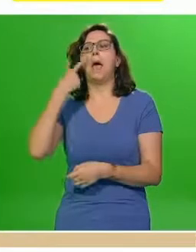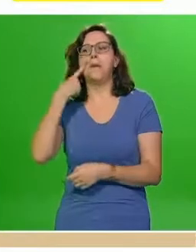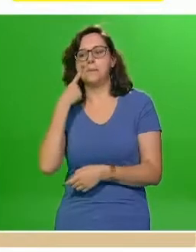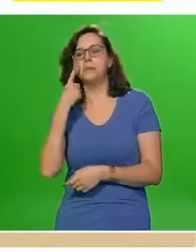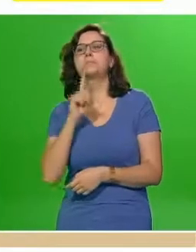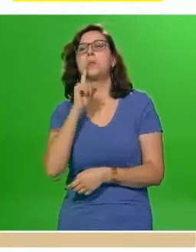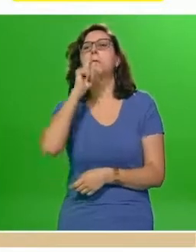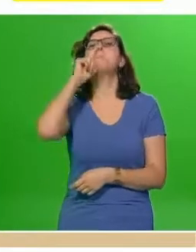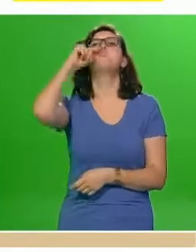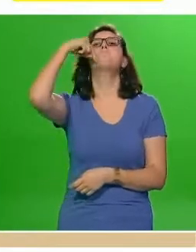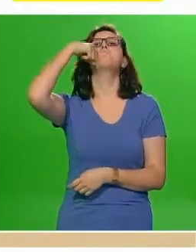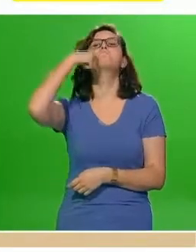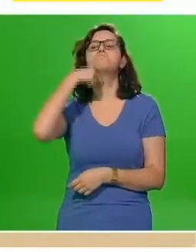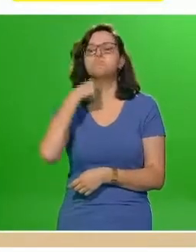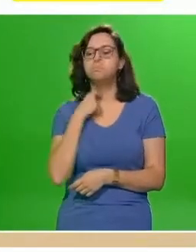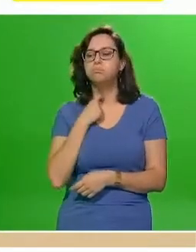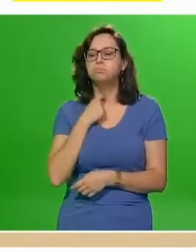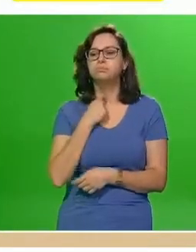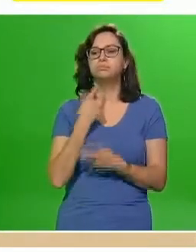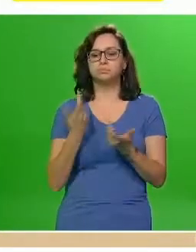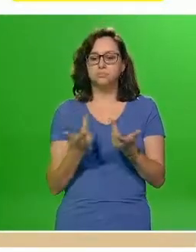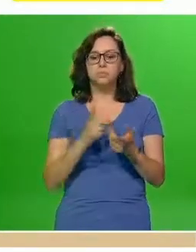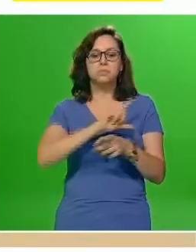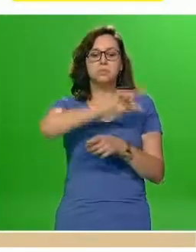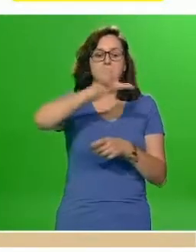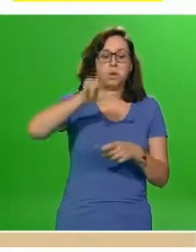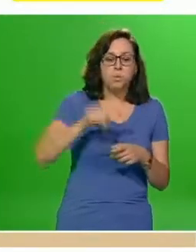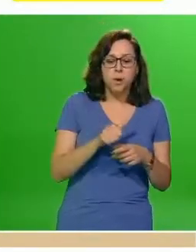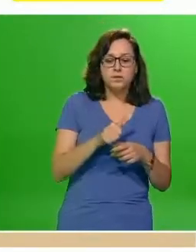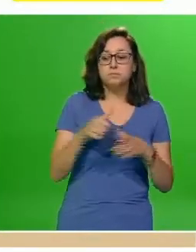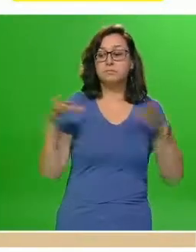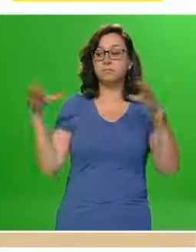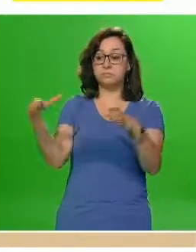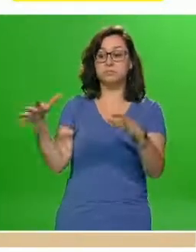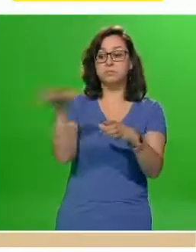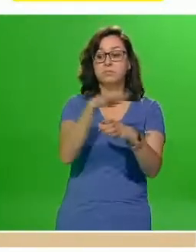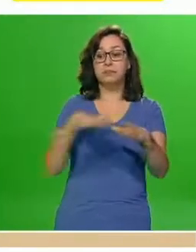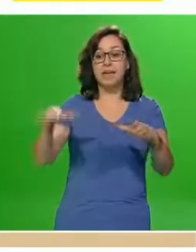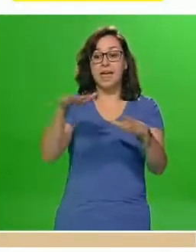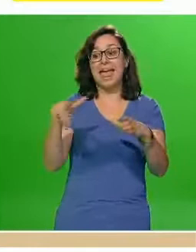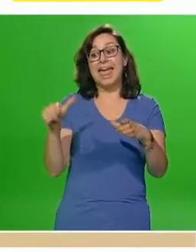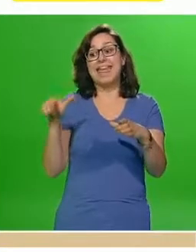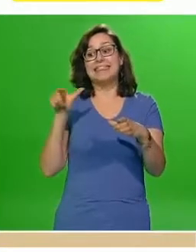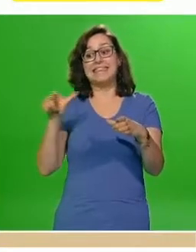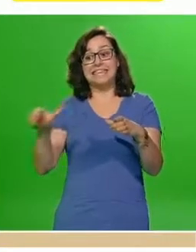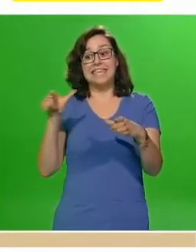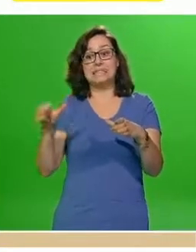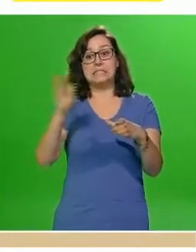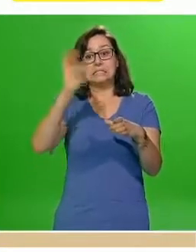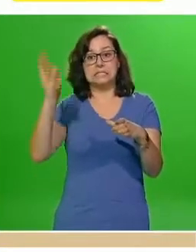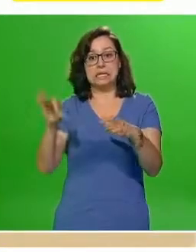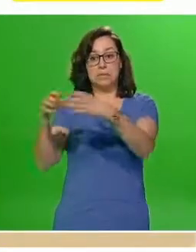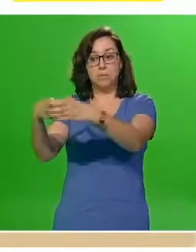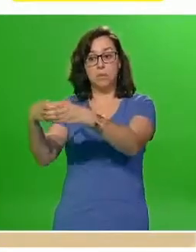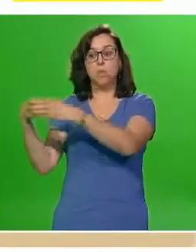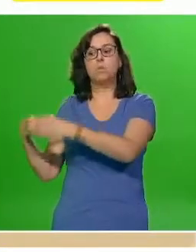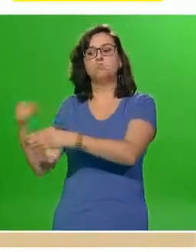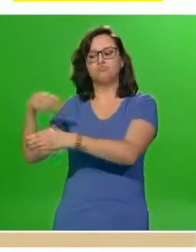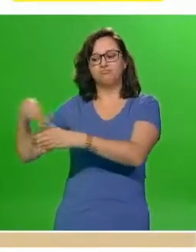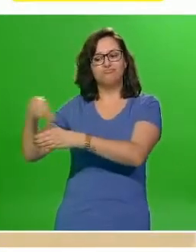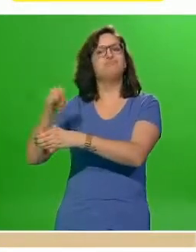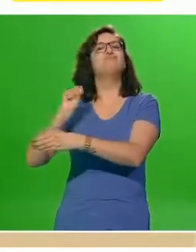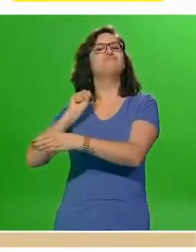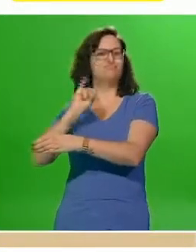una muestra. El 17% de estas muestras o el 17% de estas personas a las que se les tomó una muestra